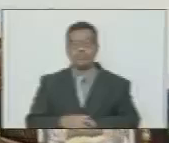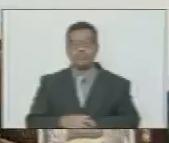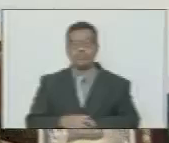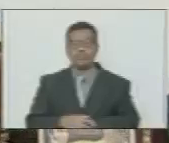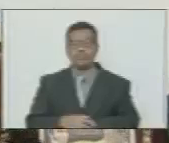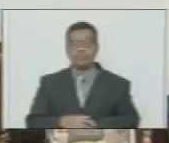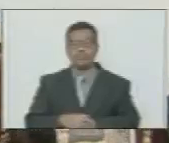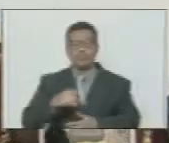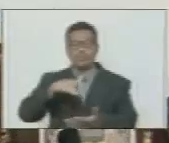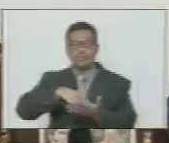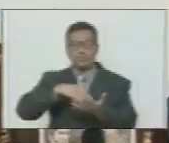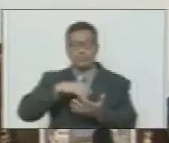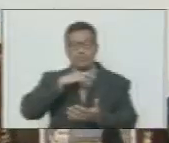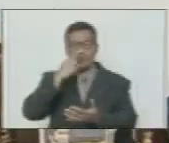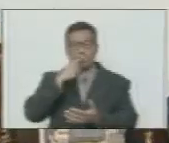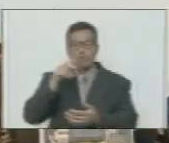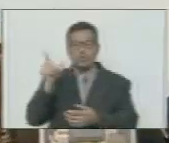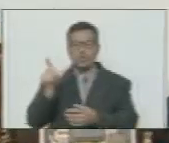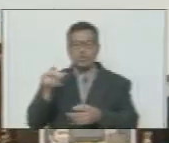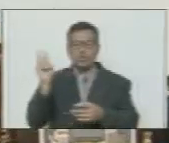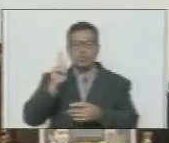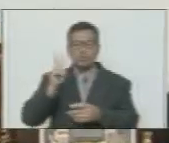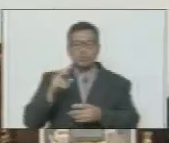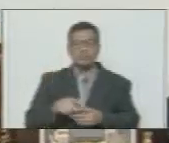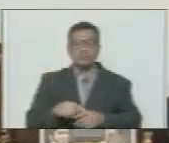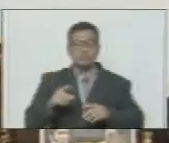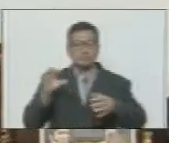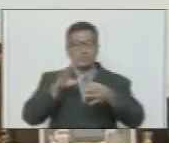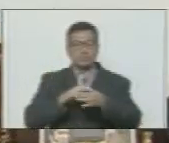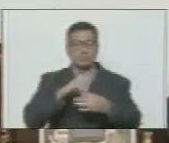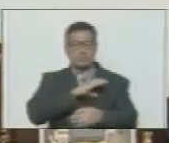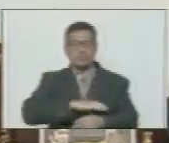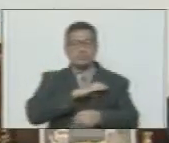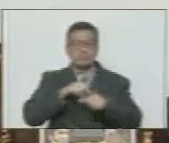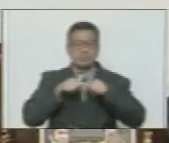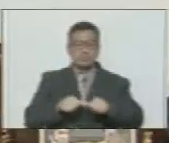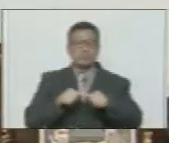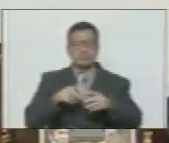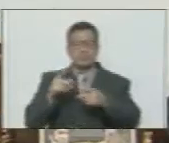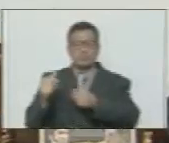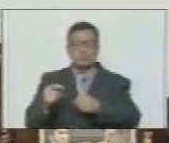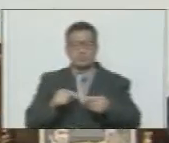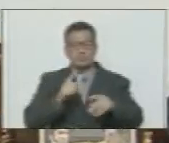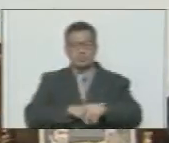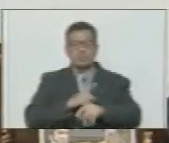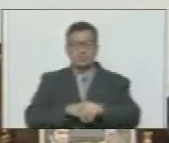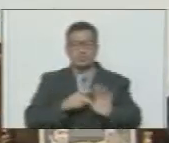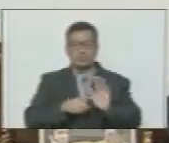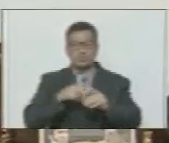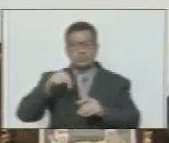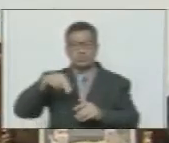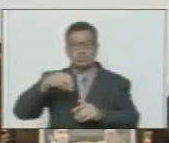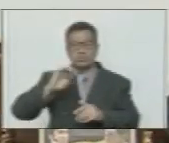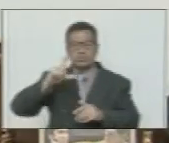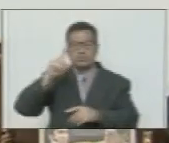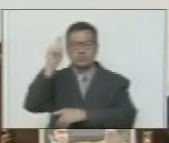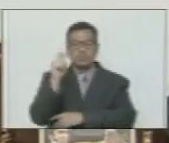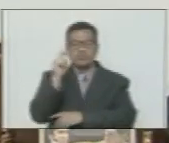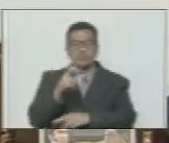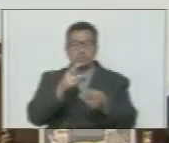noble y digno pueblo del Estado Carabobo por el Partido Socialista Unido de Venezuela, perteneciente a la Comisión Permanente de Ecosocialismo. A esta hora, Noslio